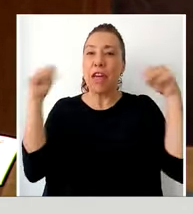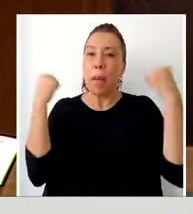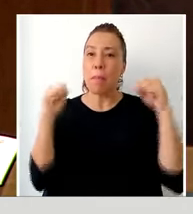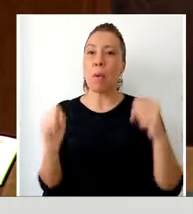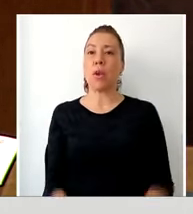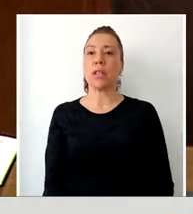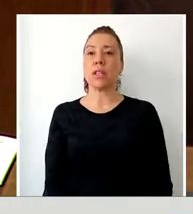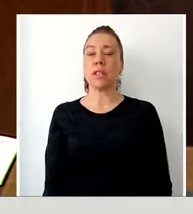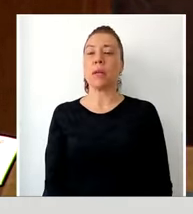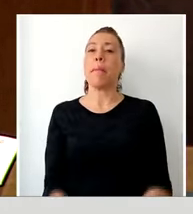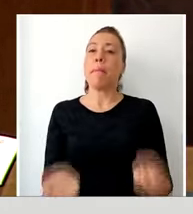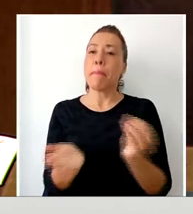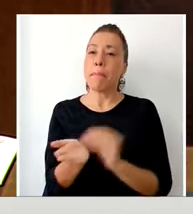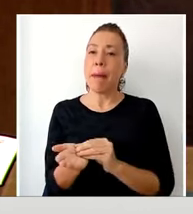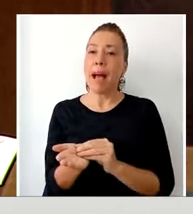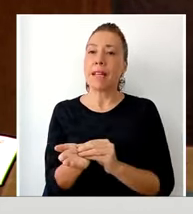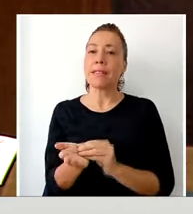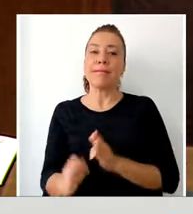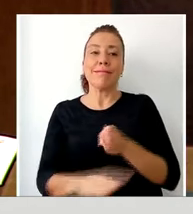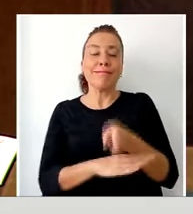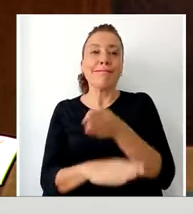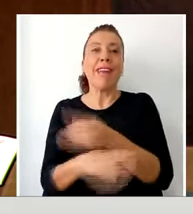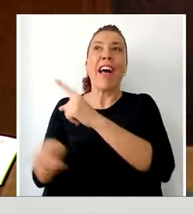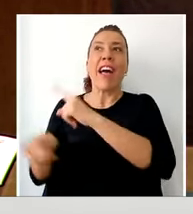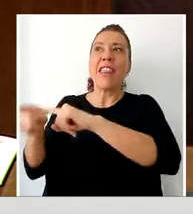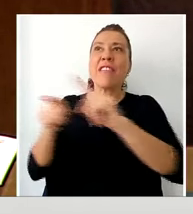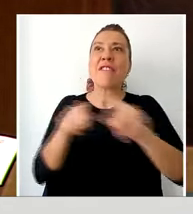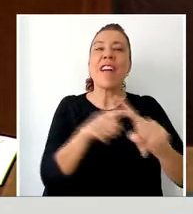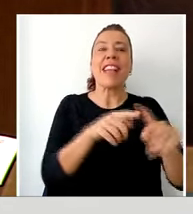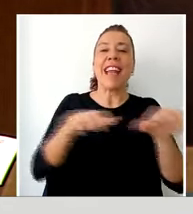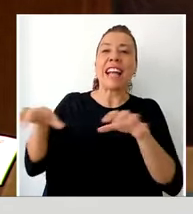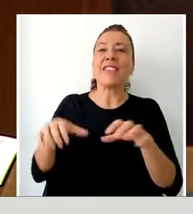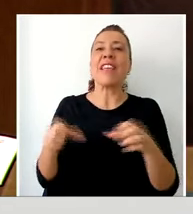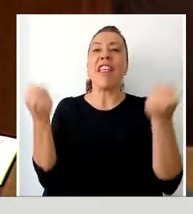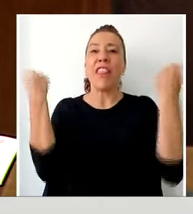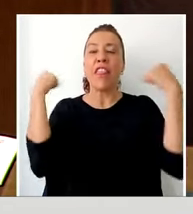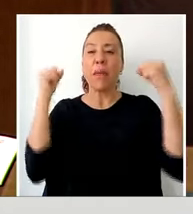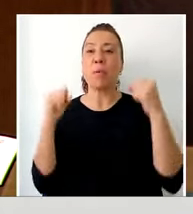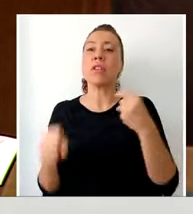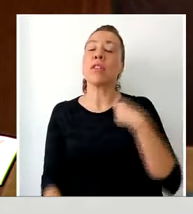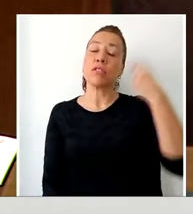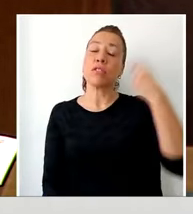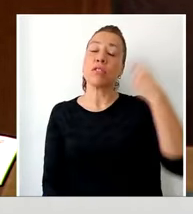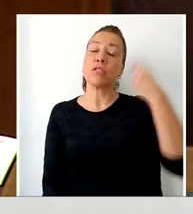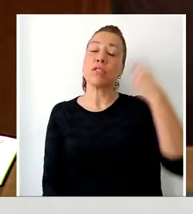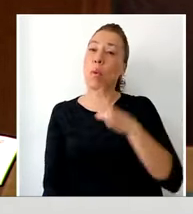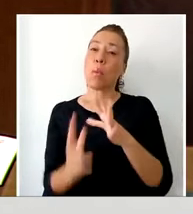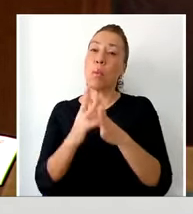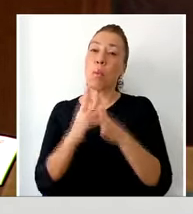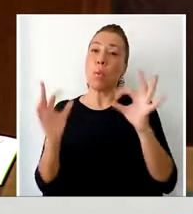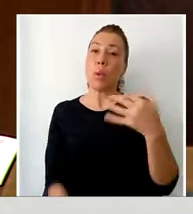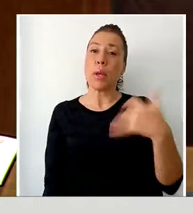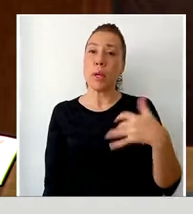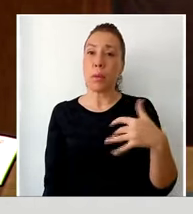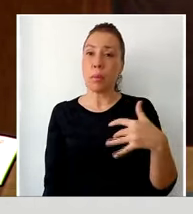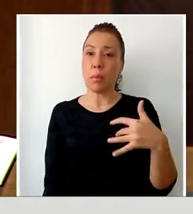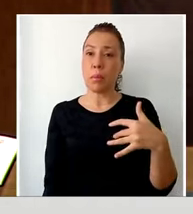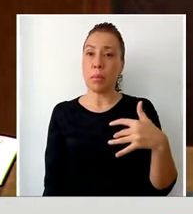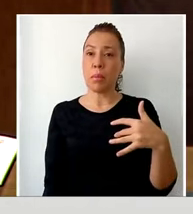mayor presencia de diversas disciplinas es que creemos del todo relevante que efectivamente